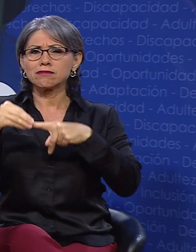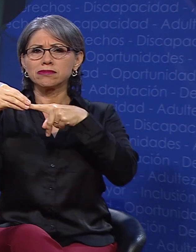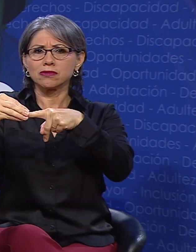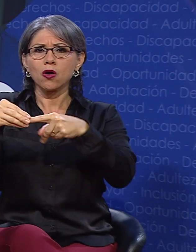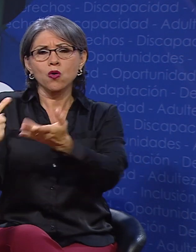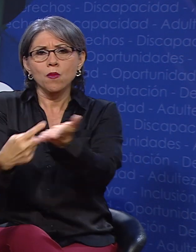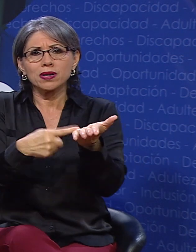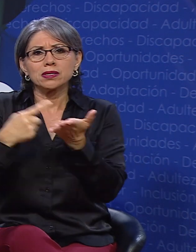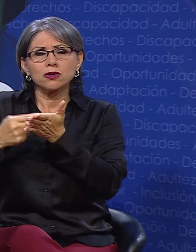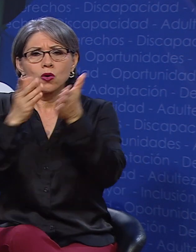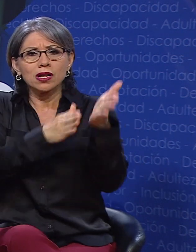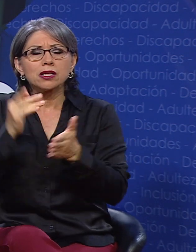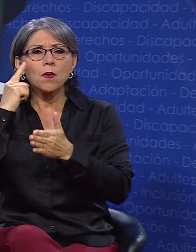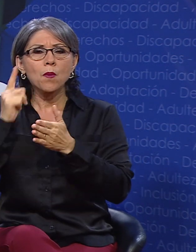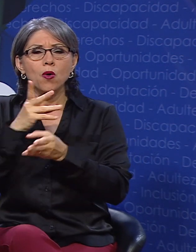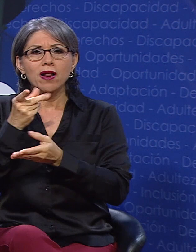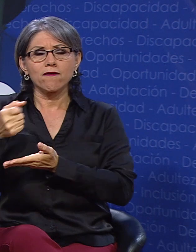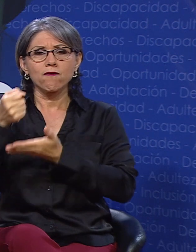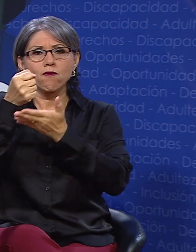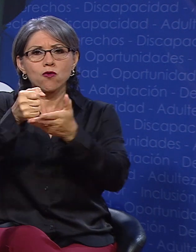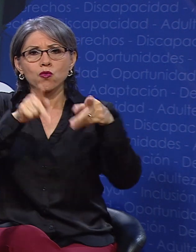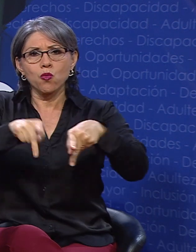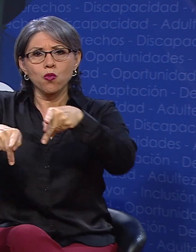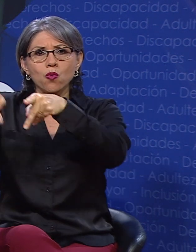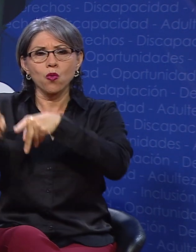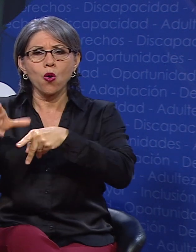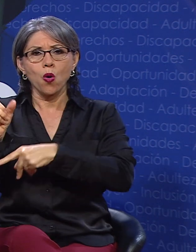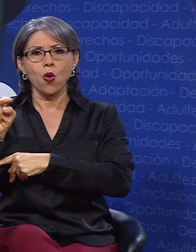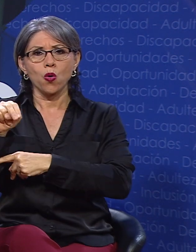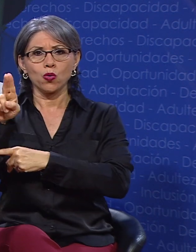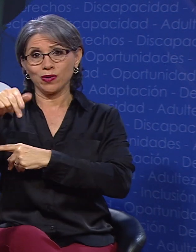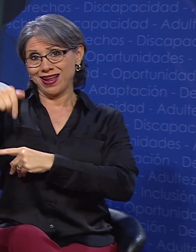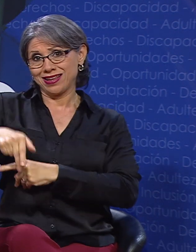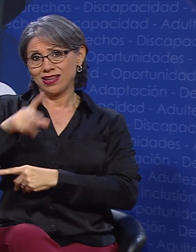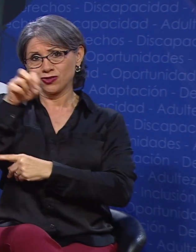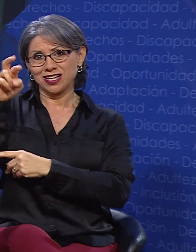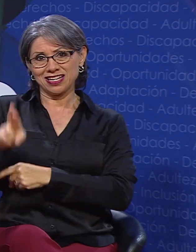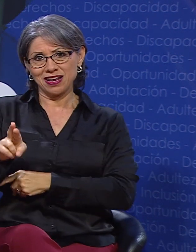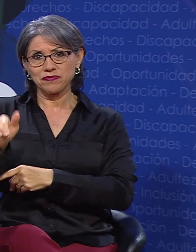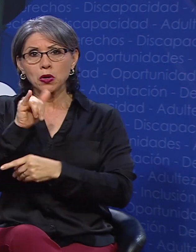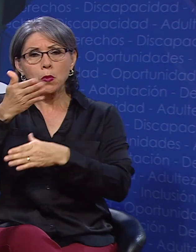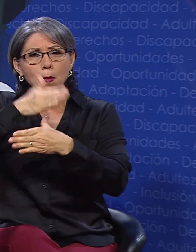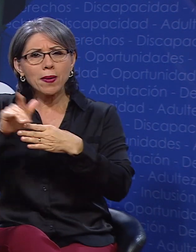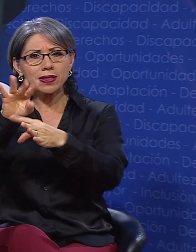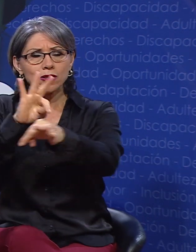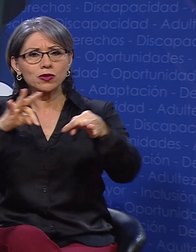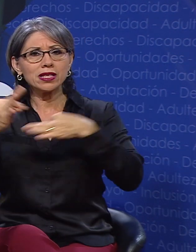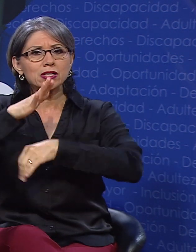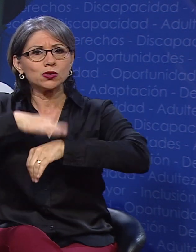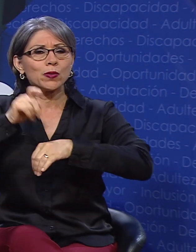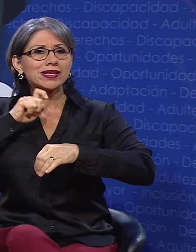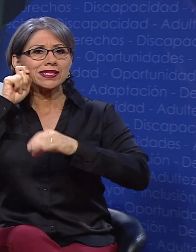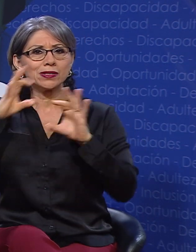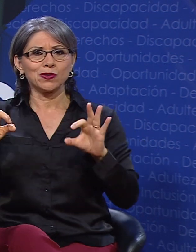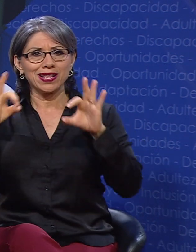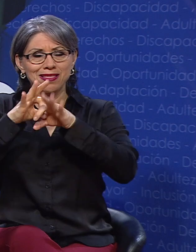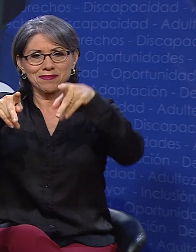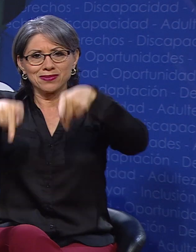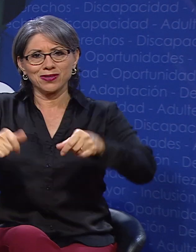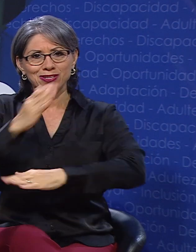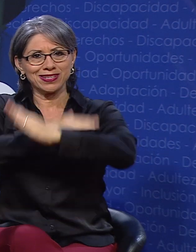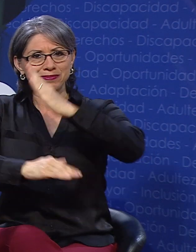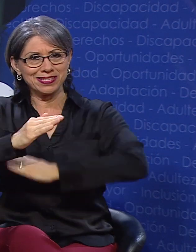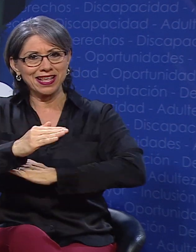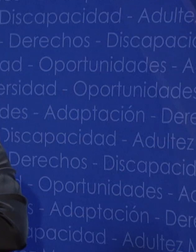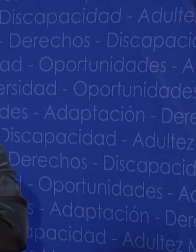organizado por el Fondo de Población de las Naciones Unidas aquí en Costa Rica como parte de un taller sobre sexualidad en personas con